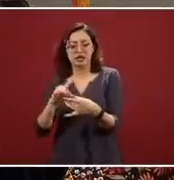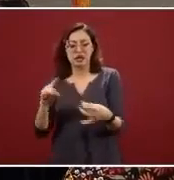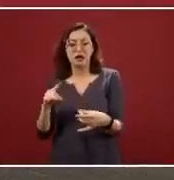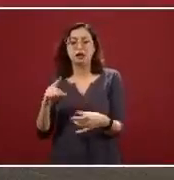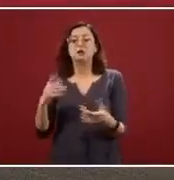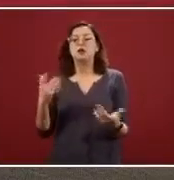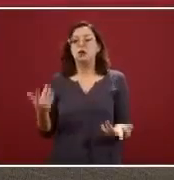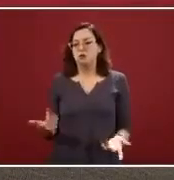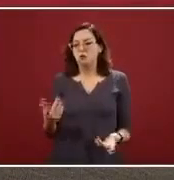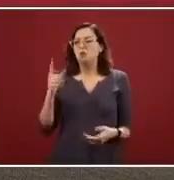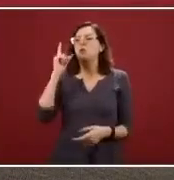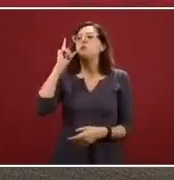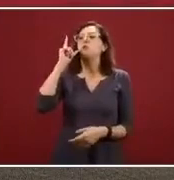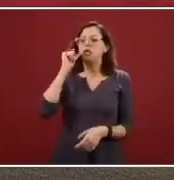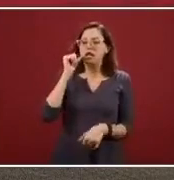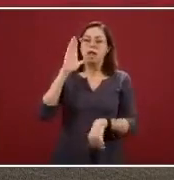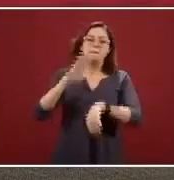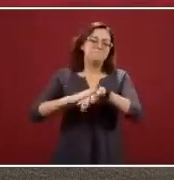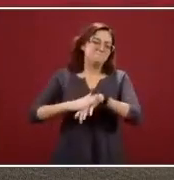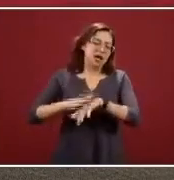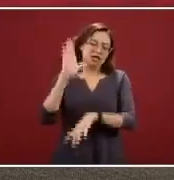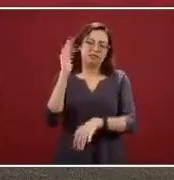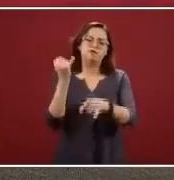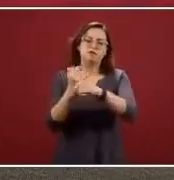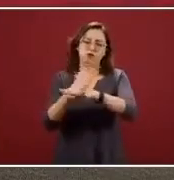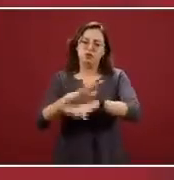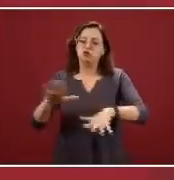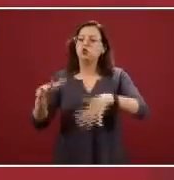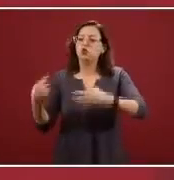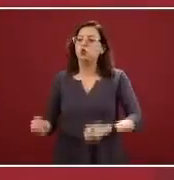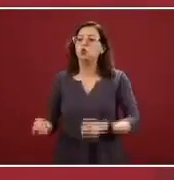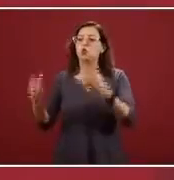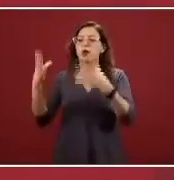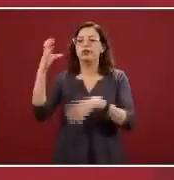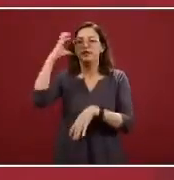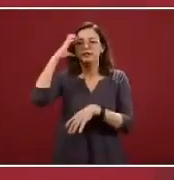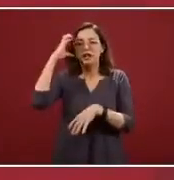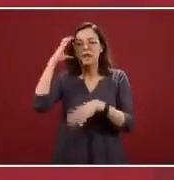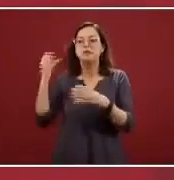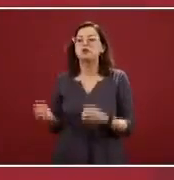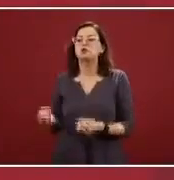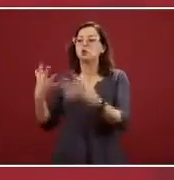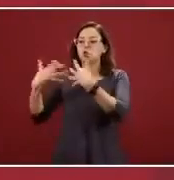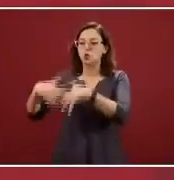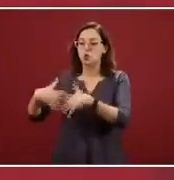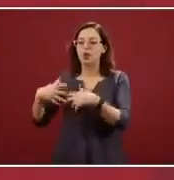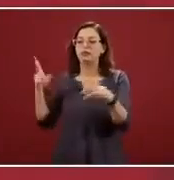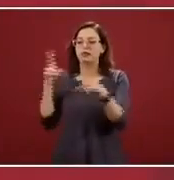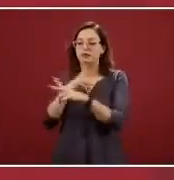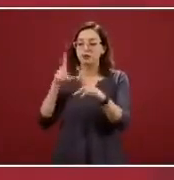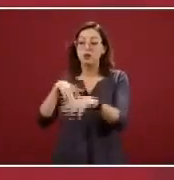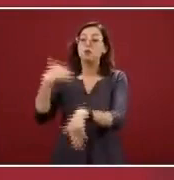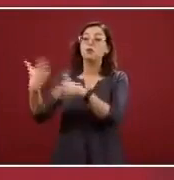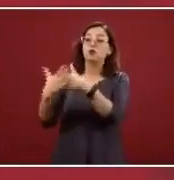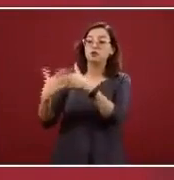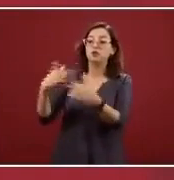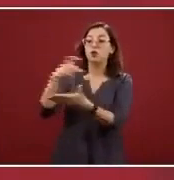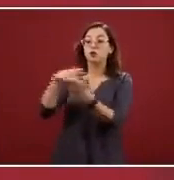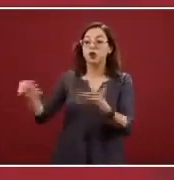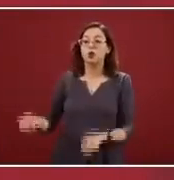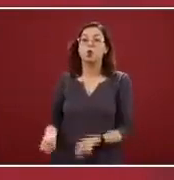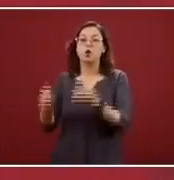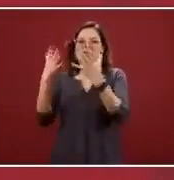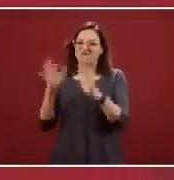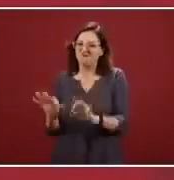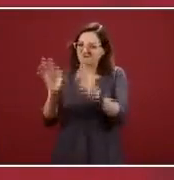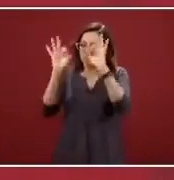mañana tenemos un diagnóstico preciso de cuántas camas, cuántos ventiladores, cuántos están funcionando y cuántos pensamos comprar para tener el dato más preciso